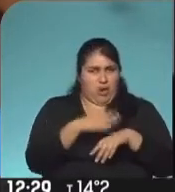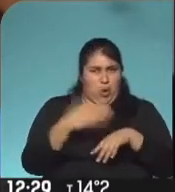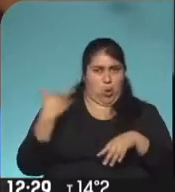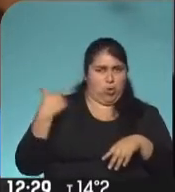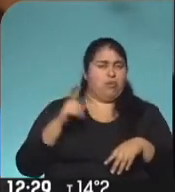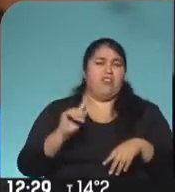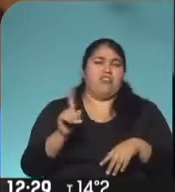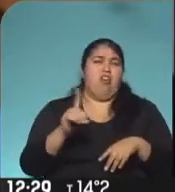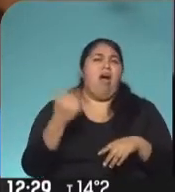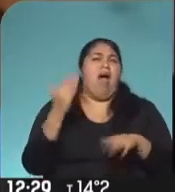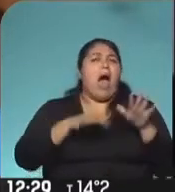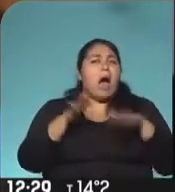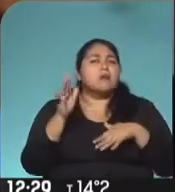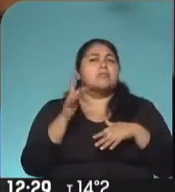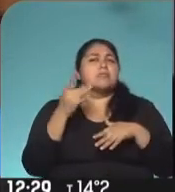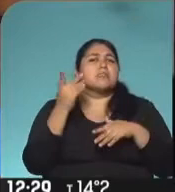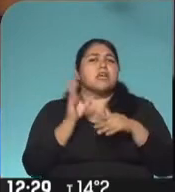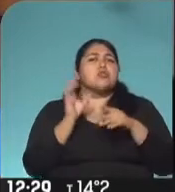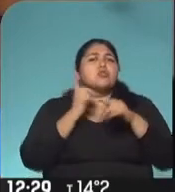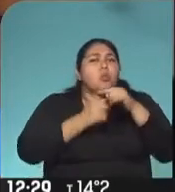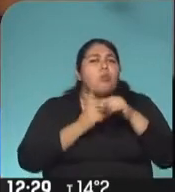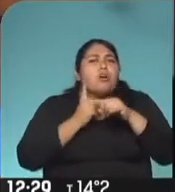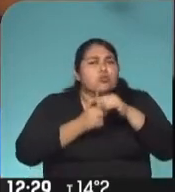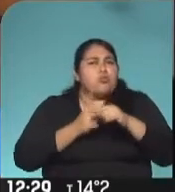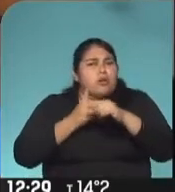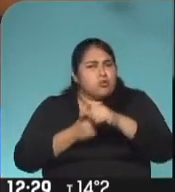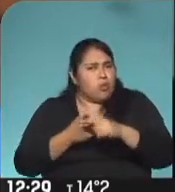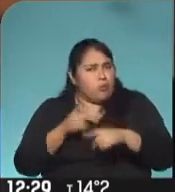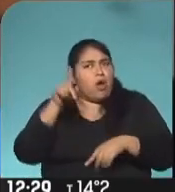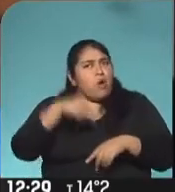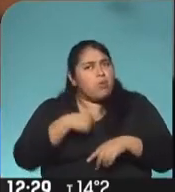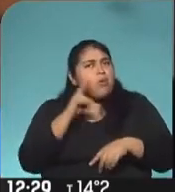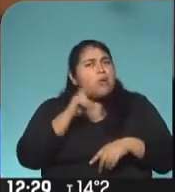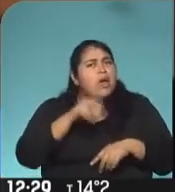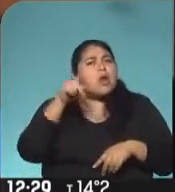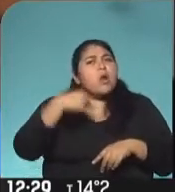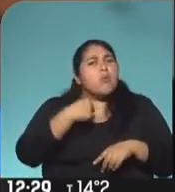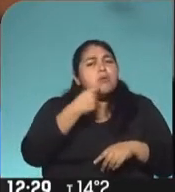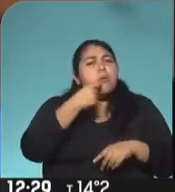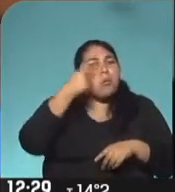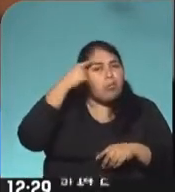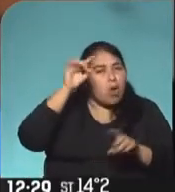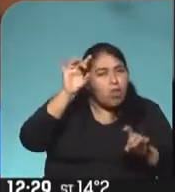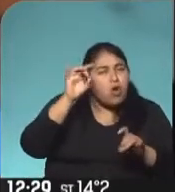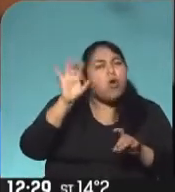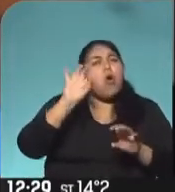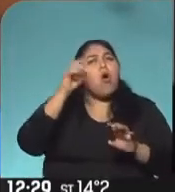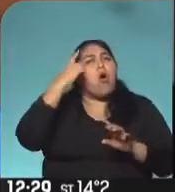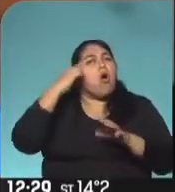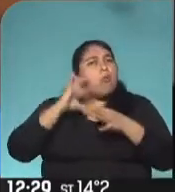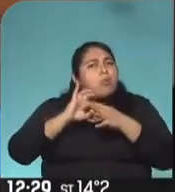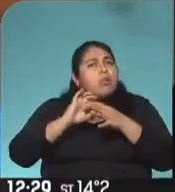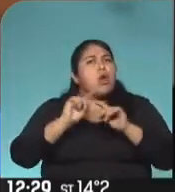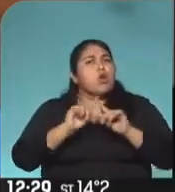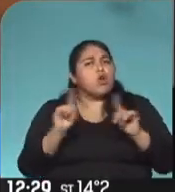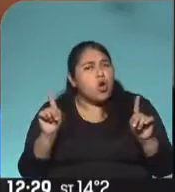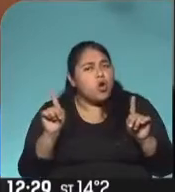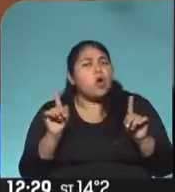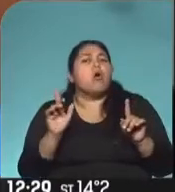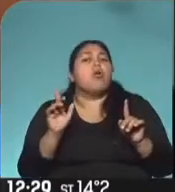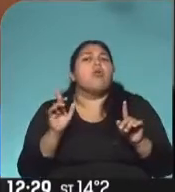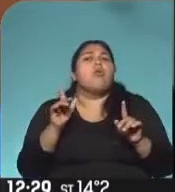consecuencias muchas veces hay que ir al problema que generó esa atención sí fue una migraña si fuera cefalea tipo tensión si fue otro tipo de cefalea